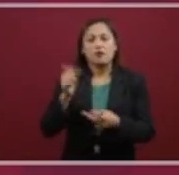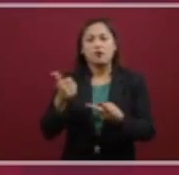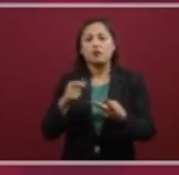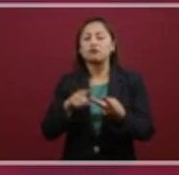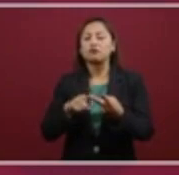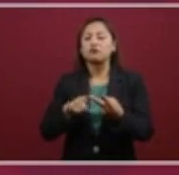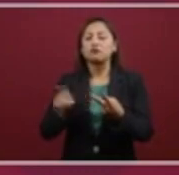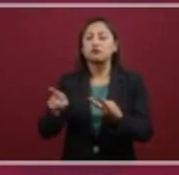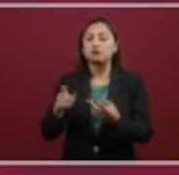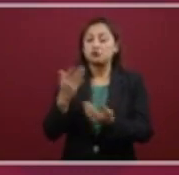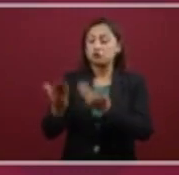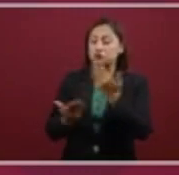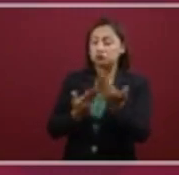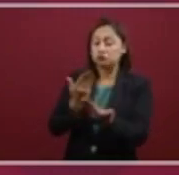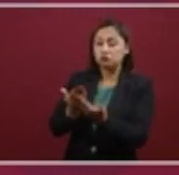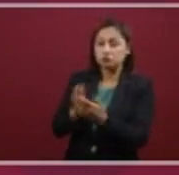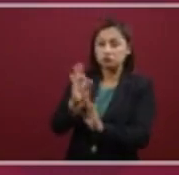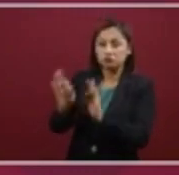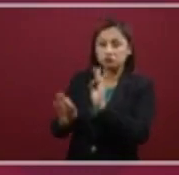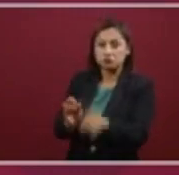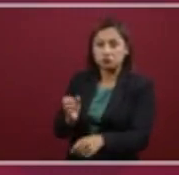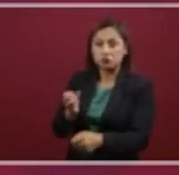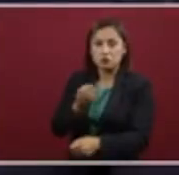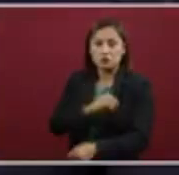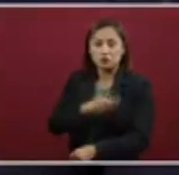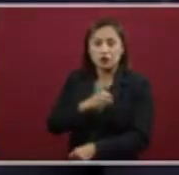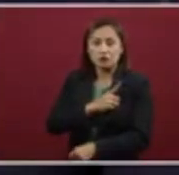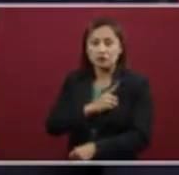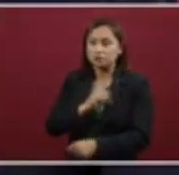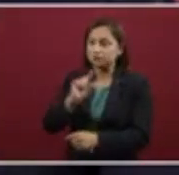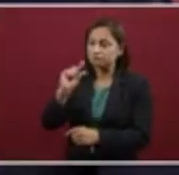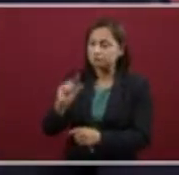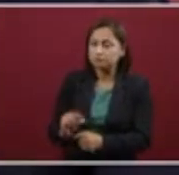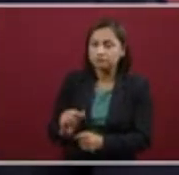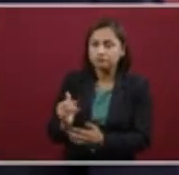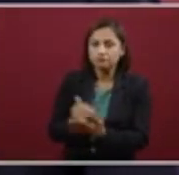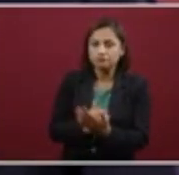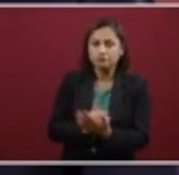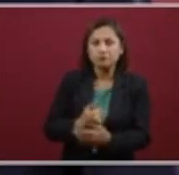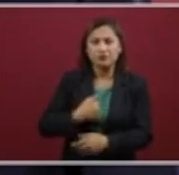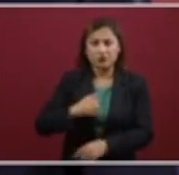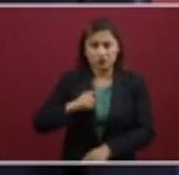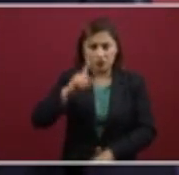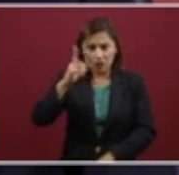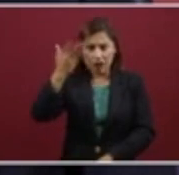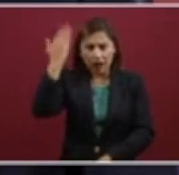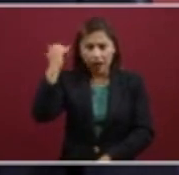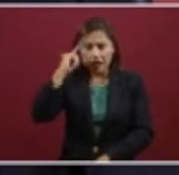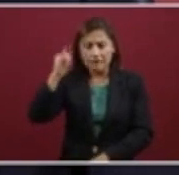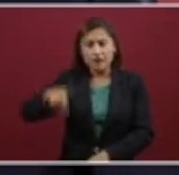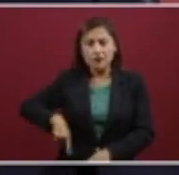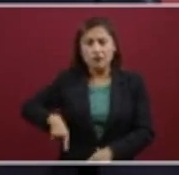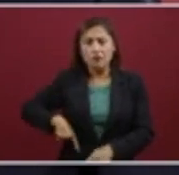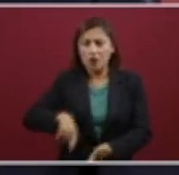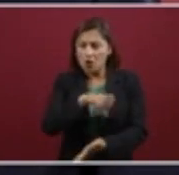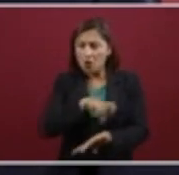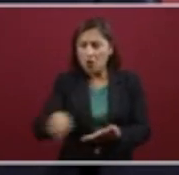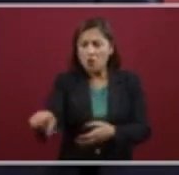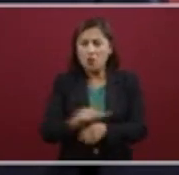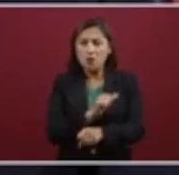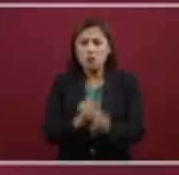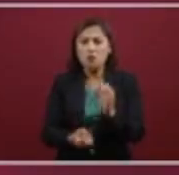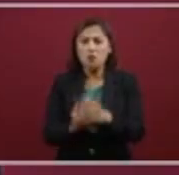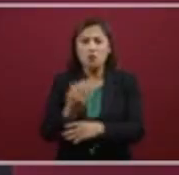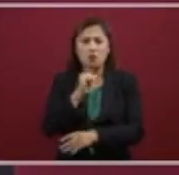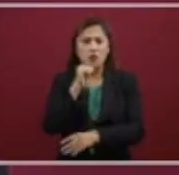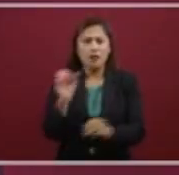y decidir no comprar un solo vehículo nuevo para funcionarios. Y